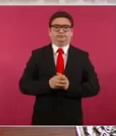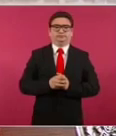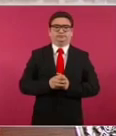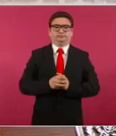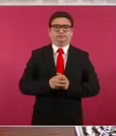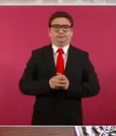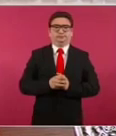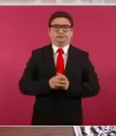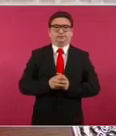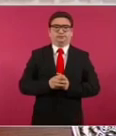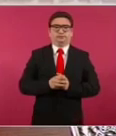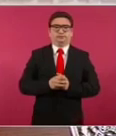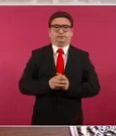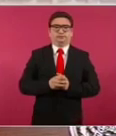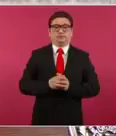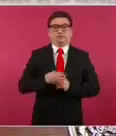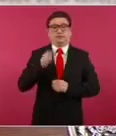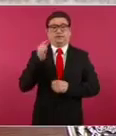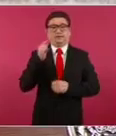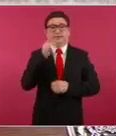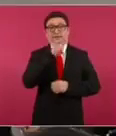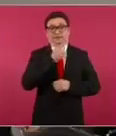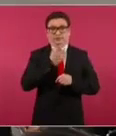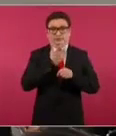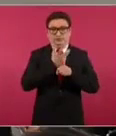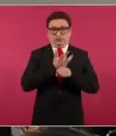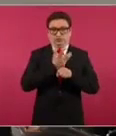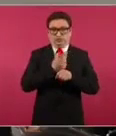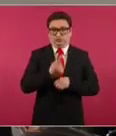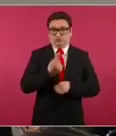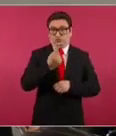un residente en Estados Unidos,